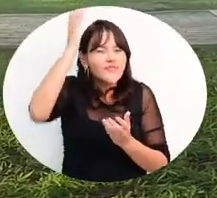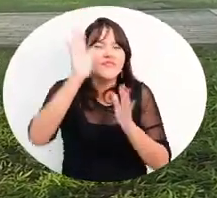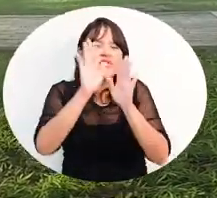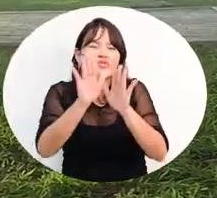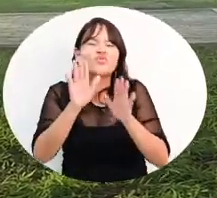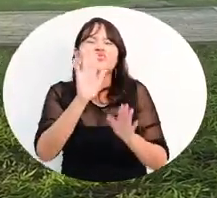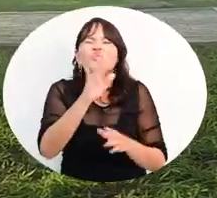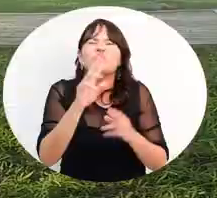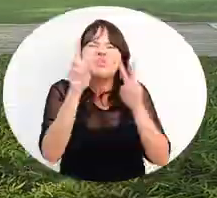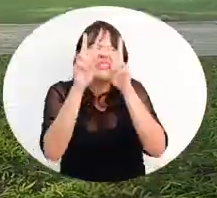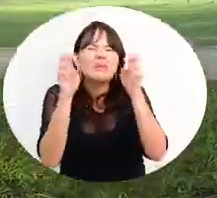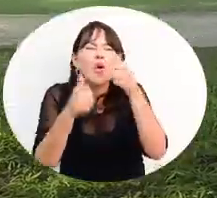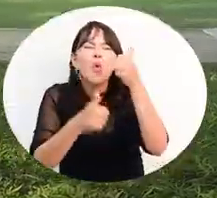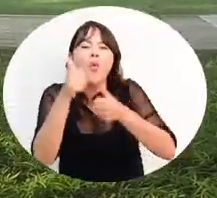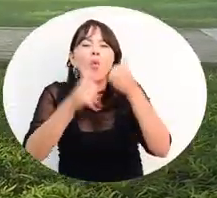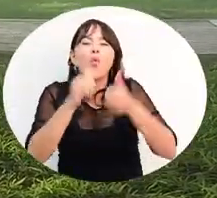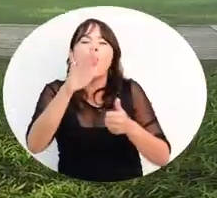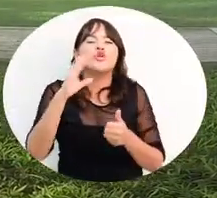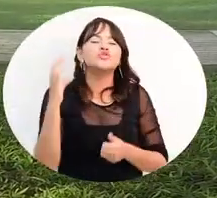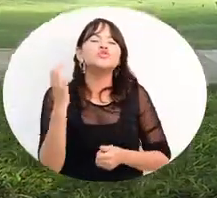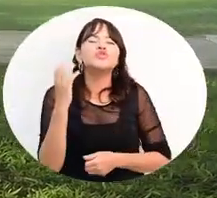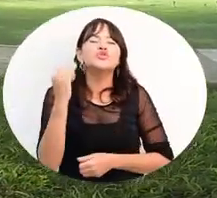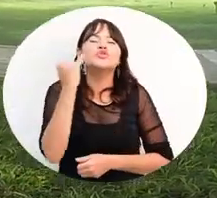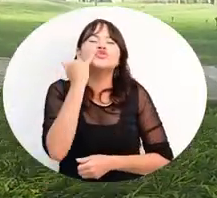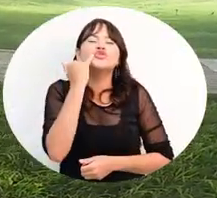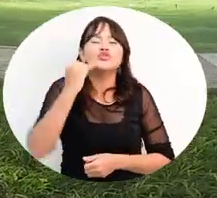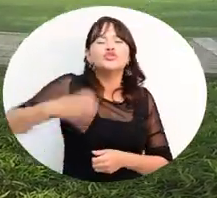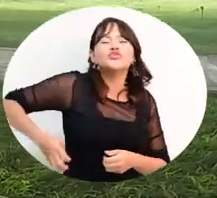enfermería, me gusta el área de nefrología. El área de